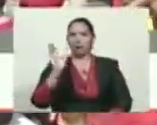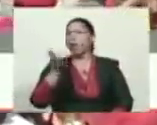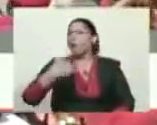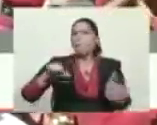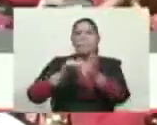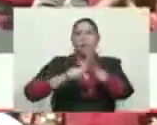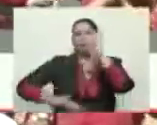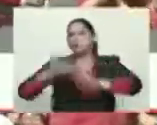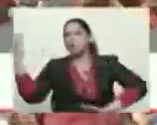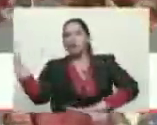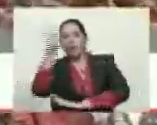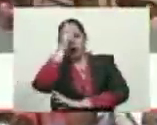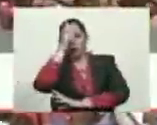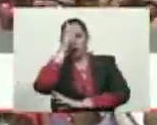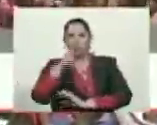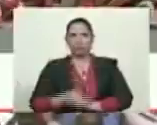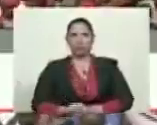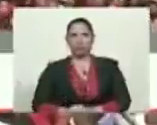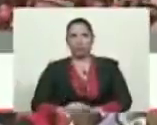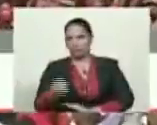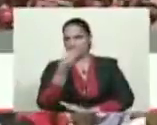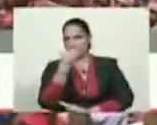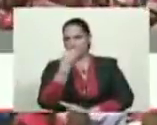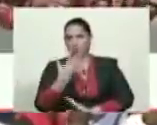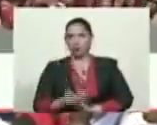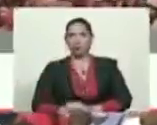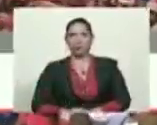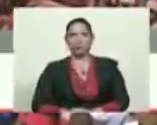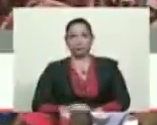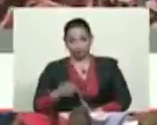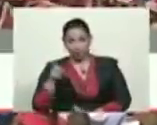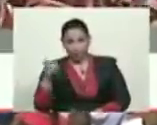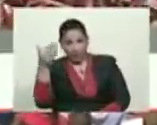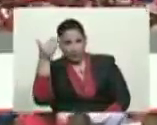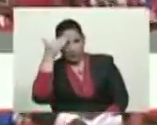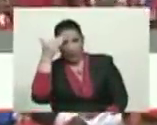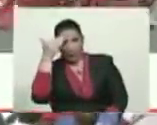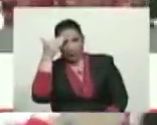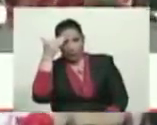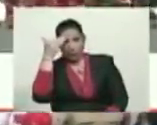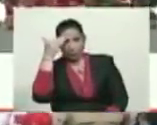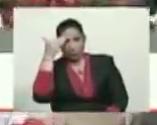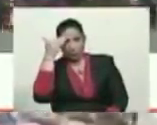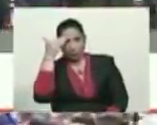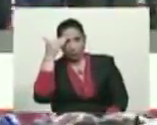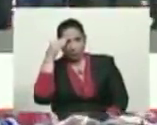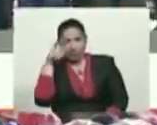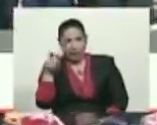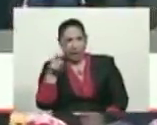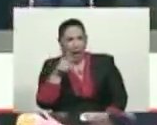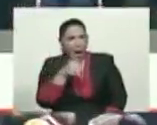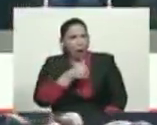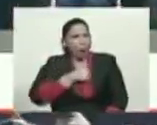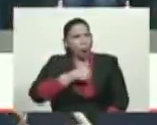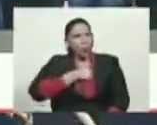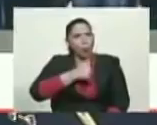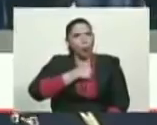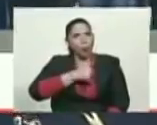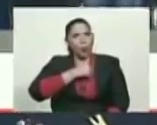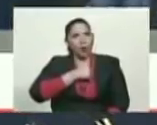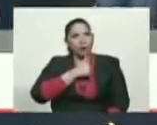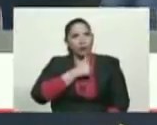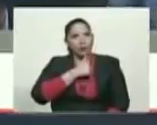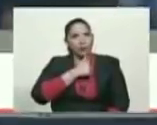va Falcón? Ellos lo saben. van a aguantar.